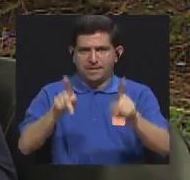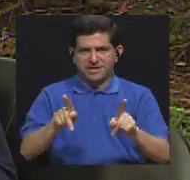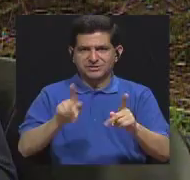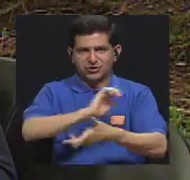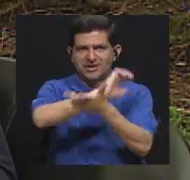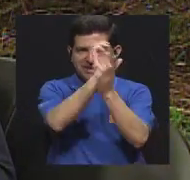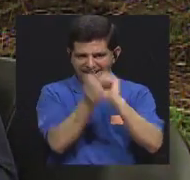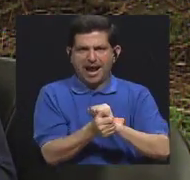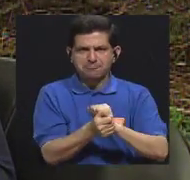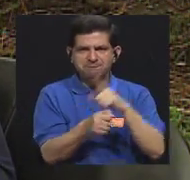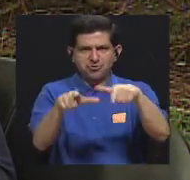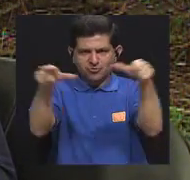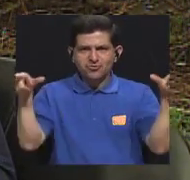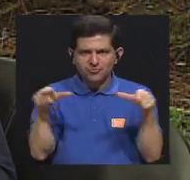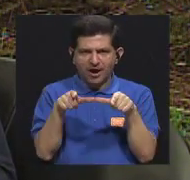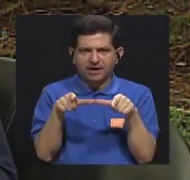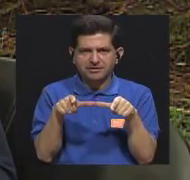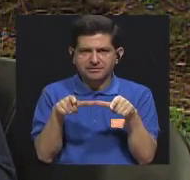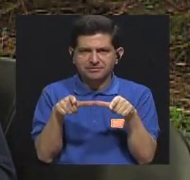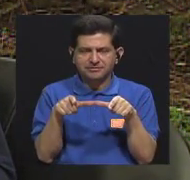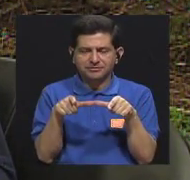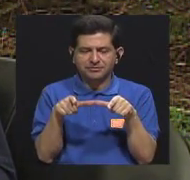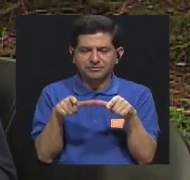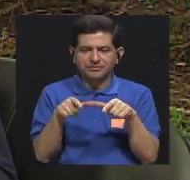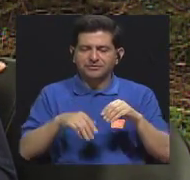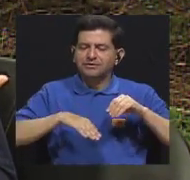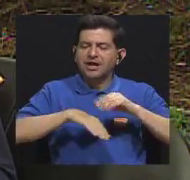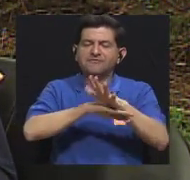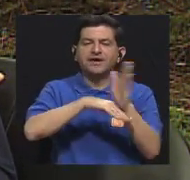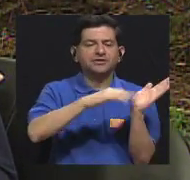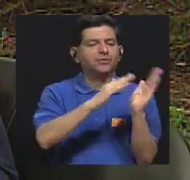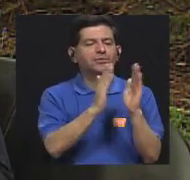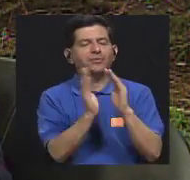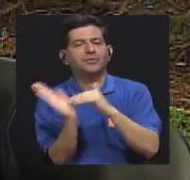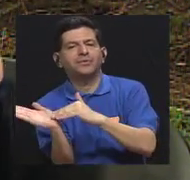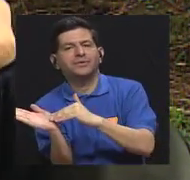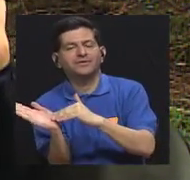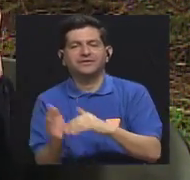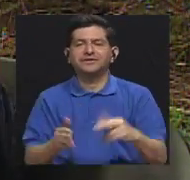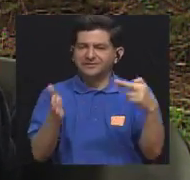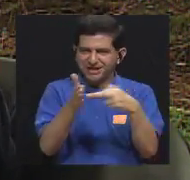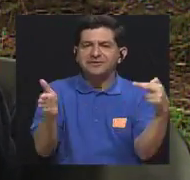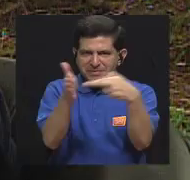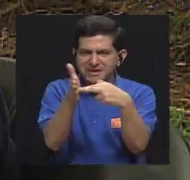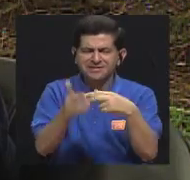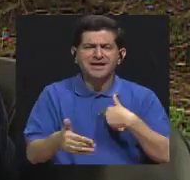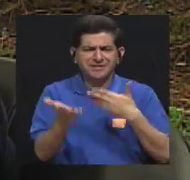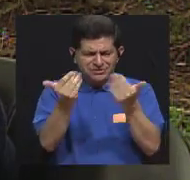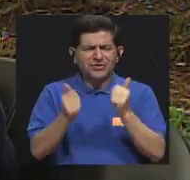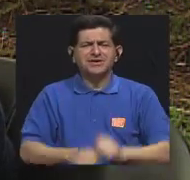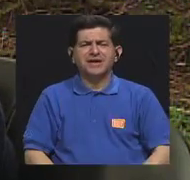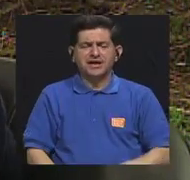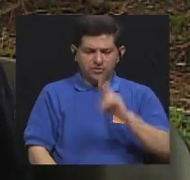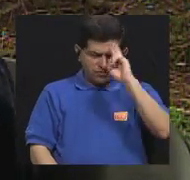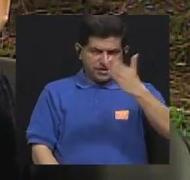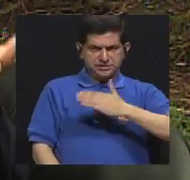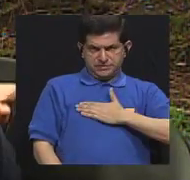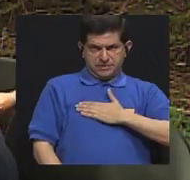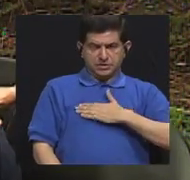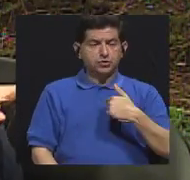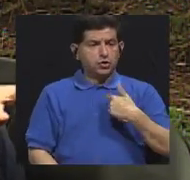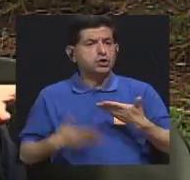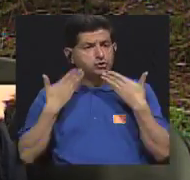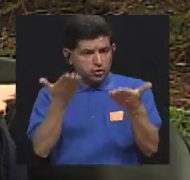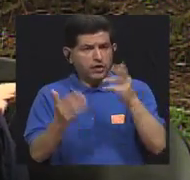haga el cambio en un lugar, va a ser un efecto dominó. Porque si yo quiero respeto para mí y estoy